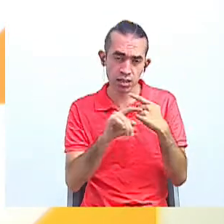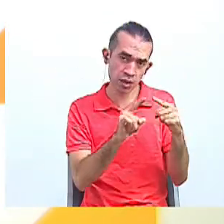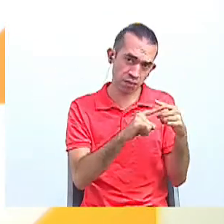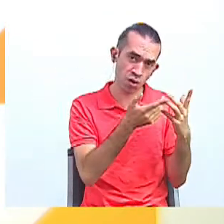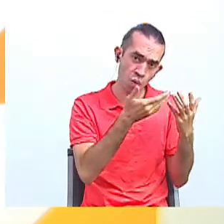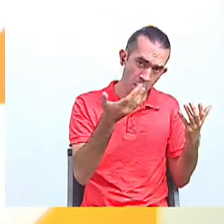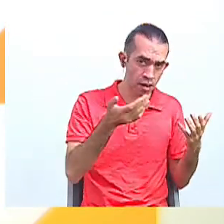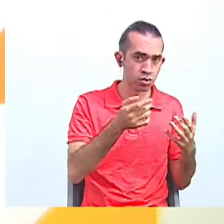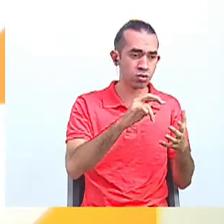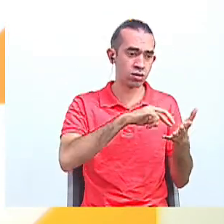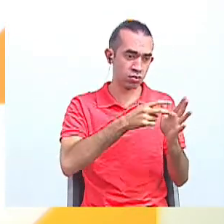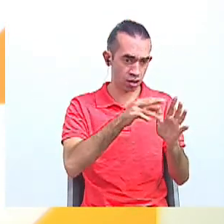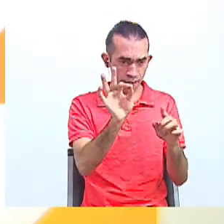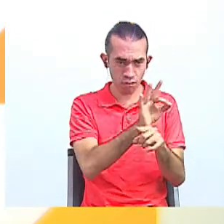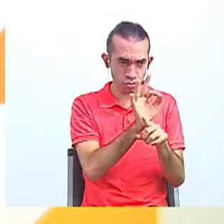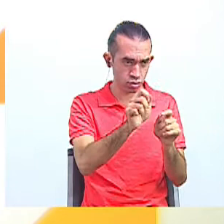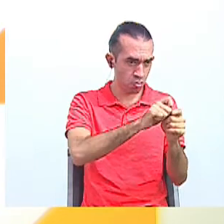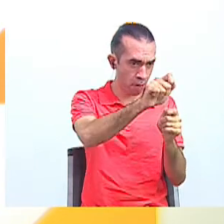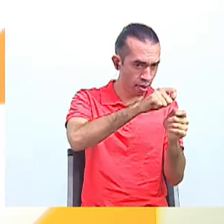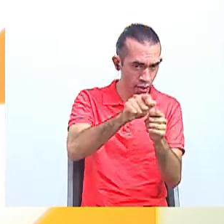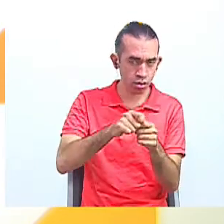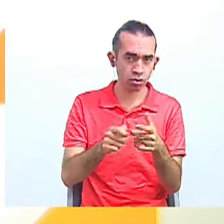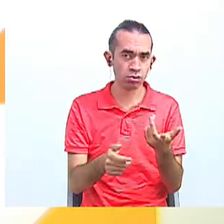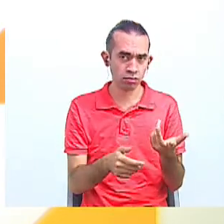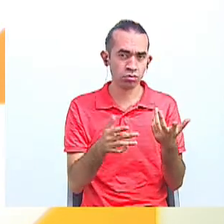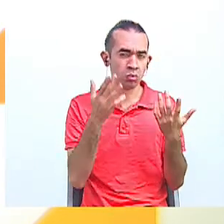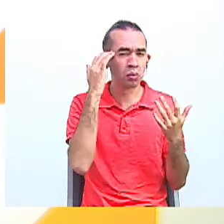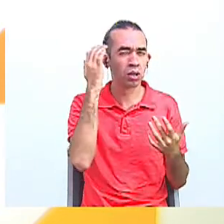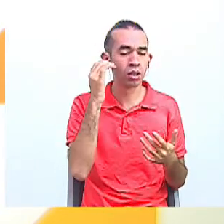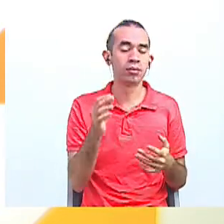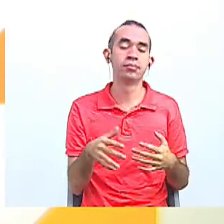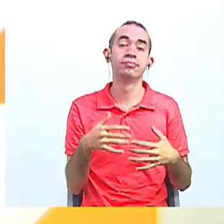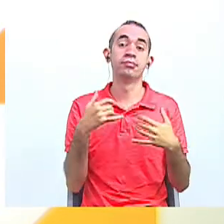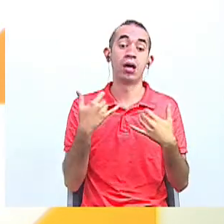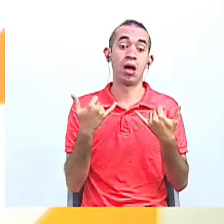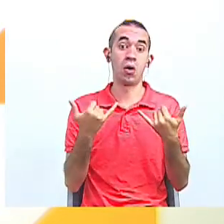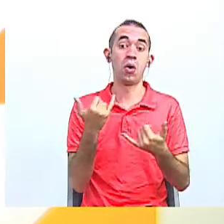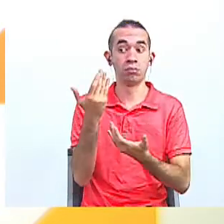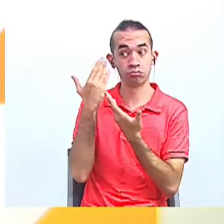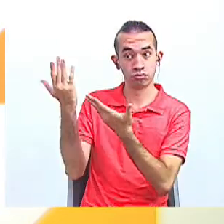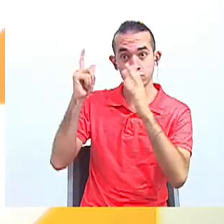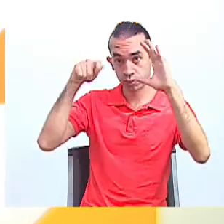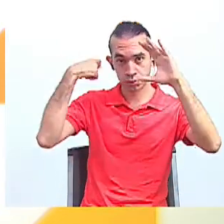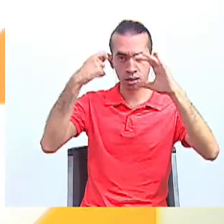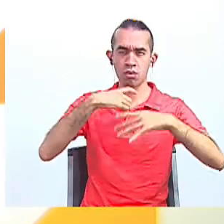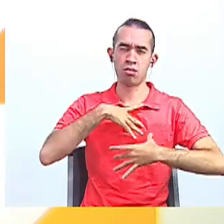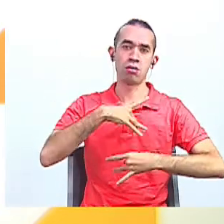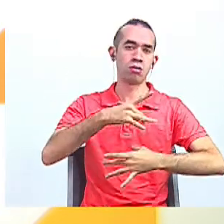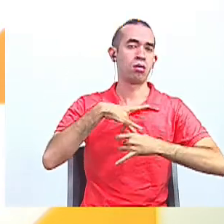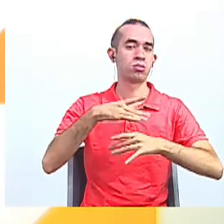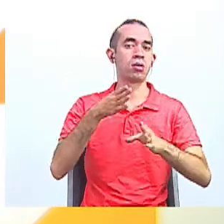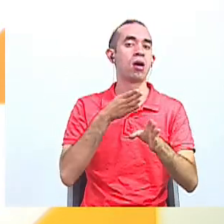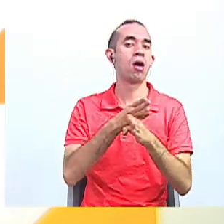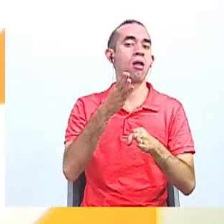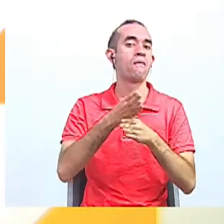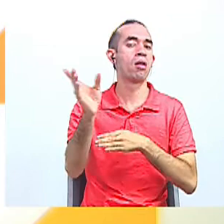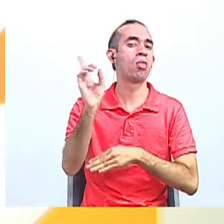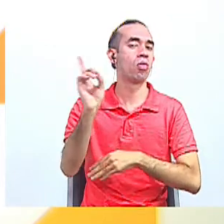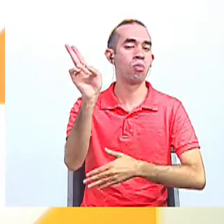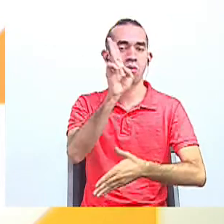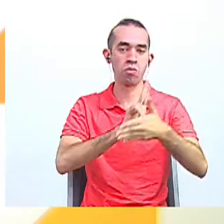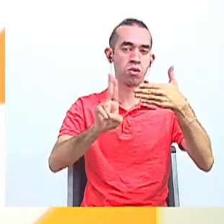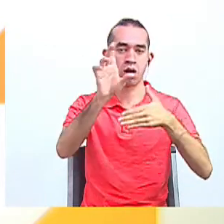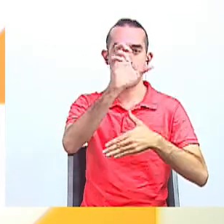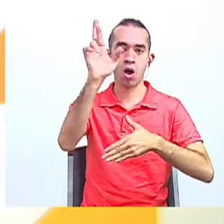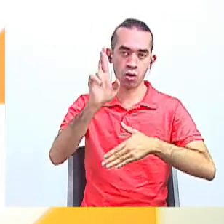medición? Por eso vieran que traje un video muy interesante de una carrera de la Universidad de Costa Rica